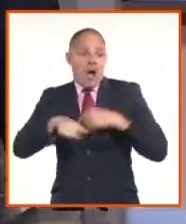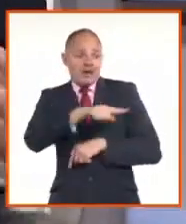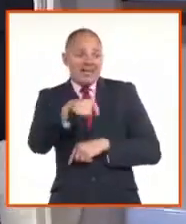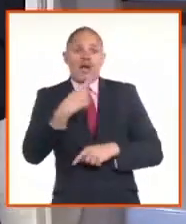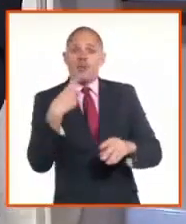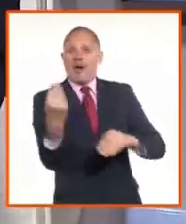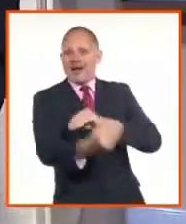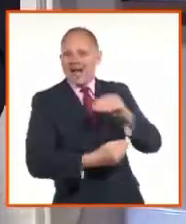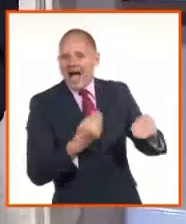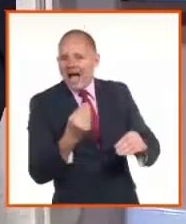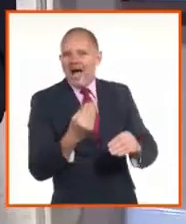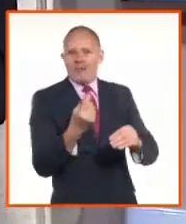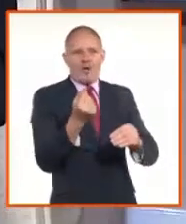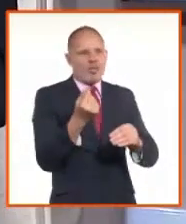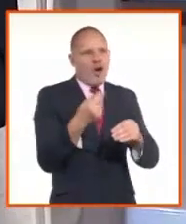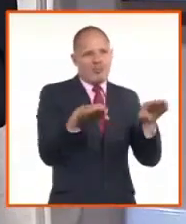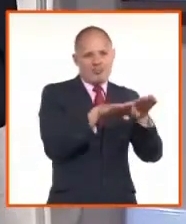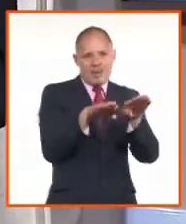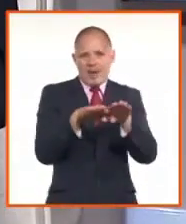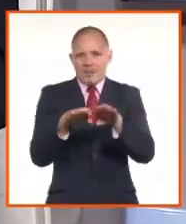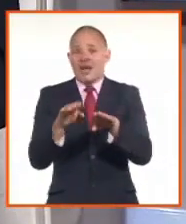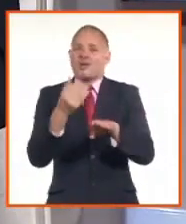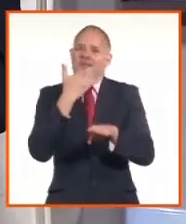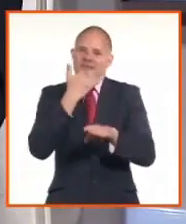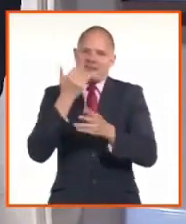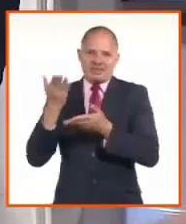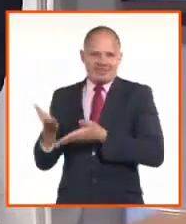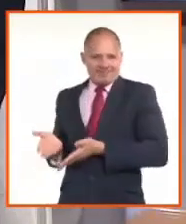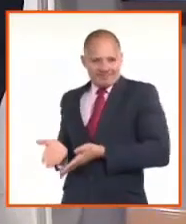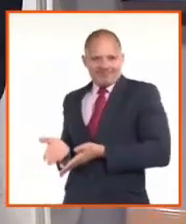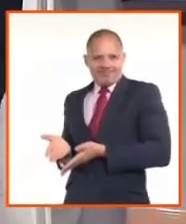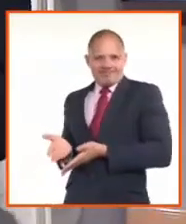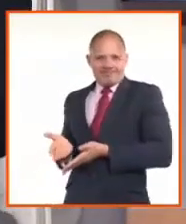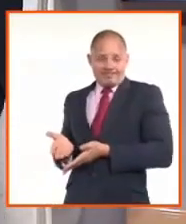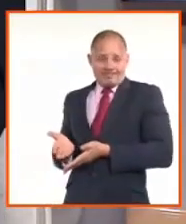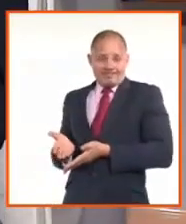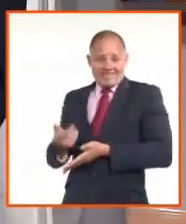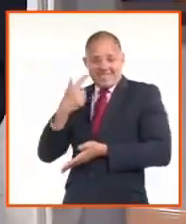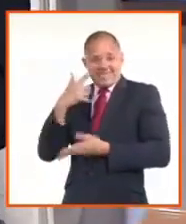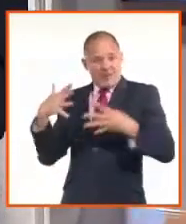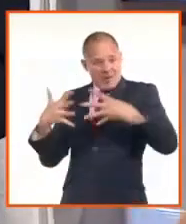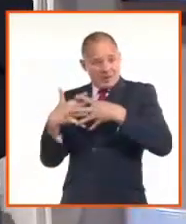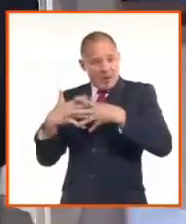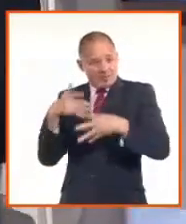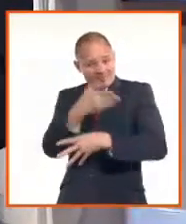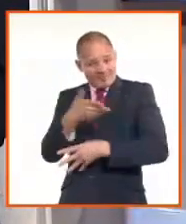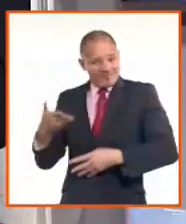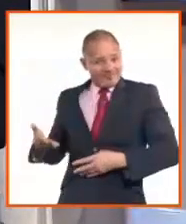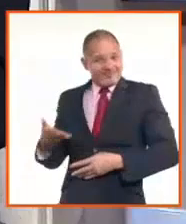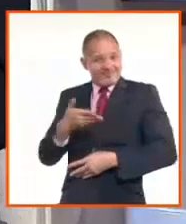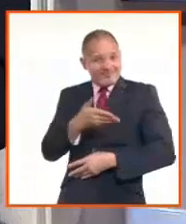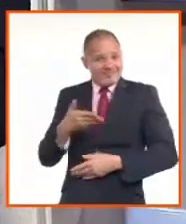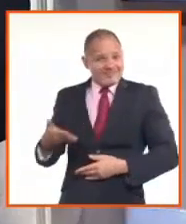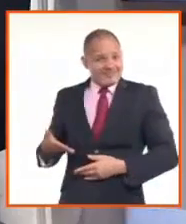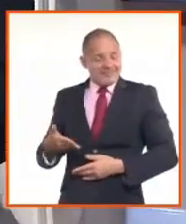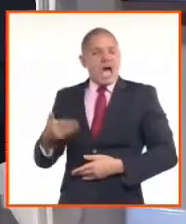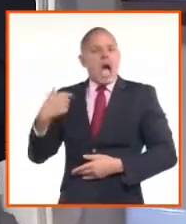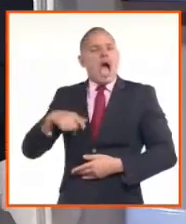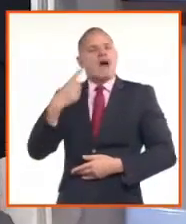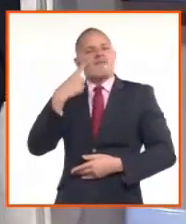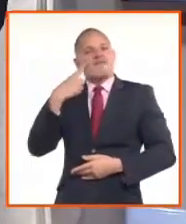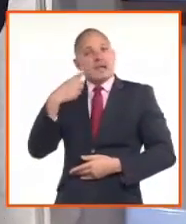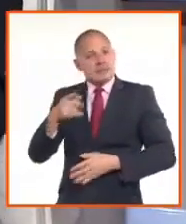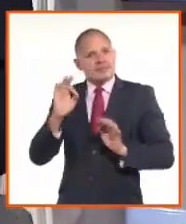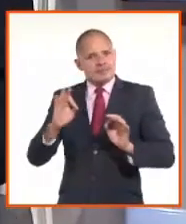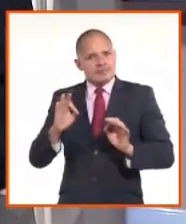cambio porque todos esos pesos presiones después solo fuente divisa y por lo tanto si él lo que corrige es a esa correlación entre los